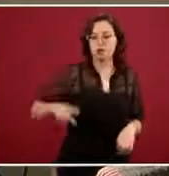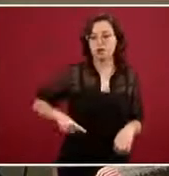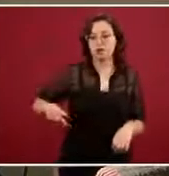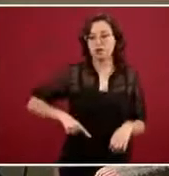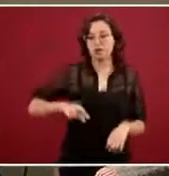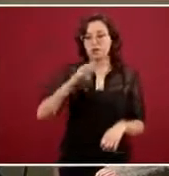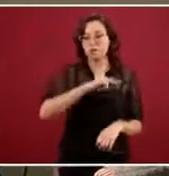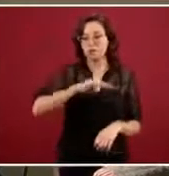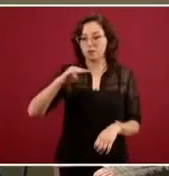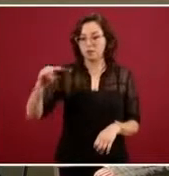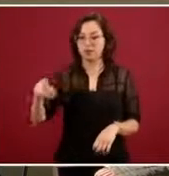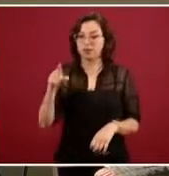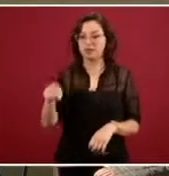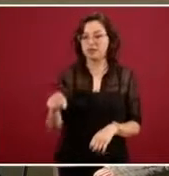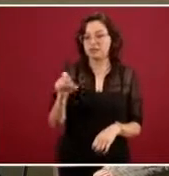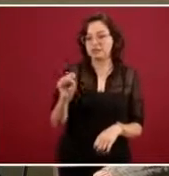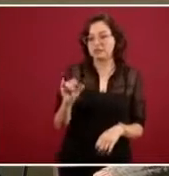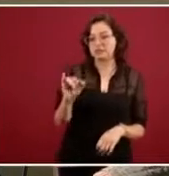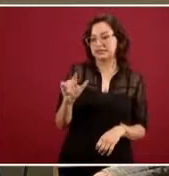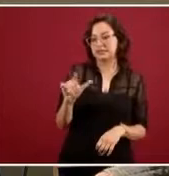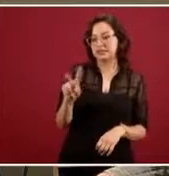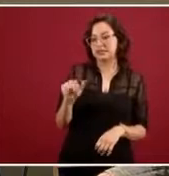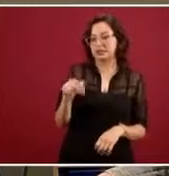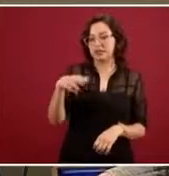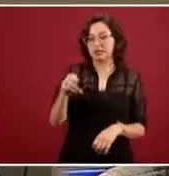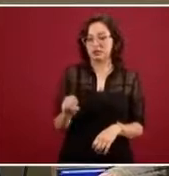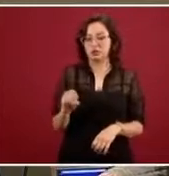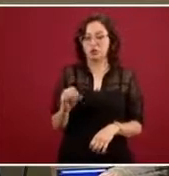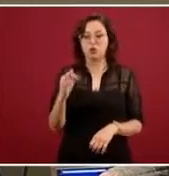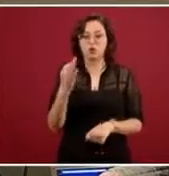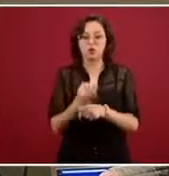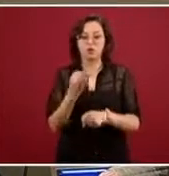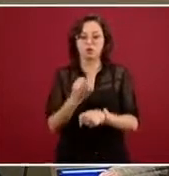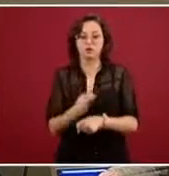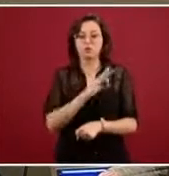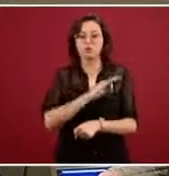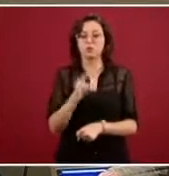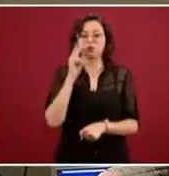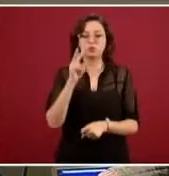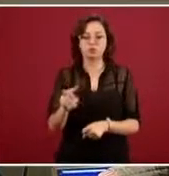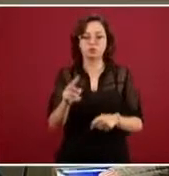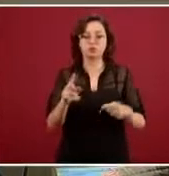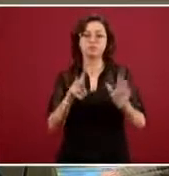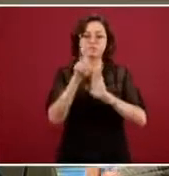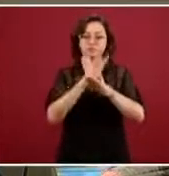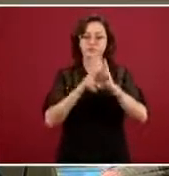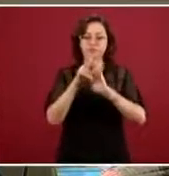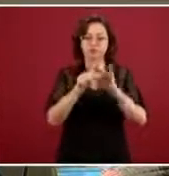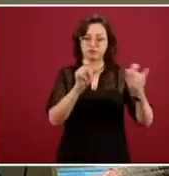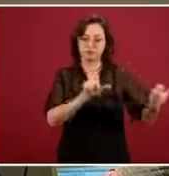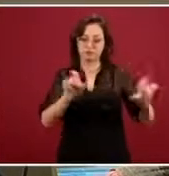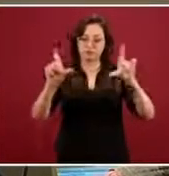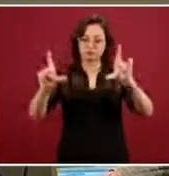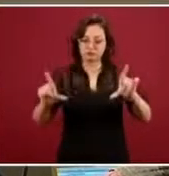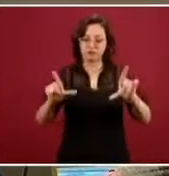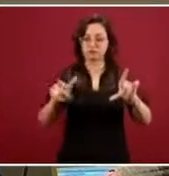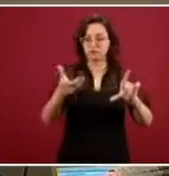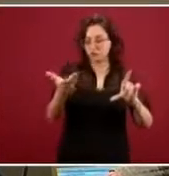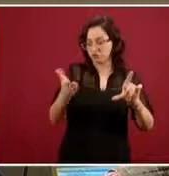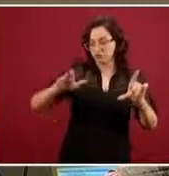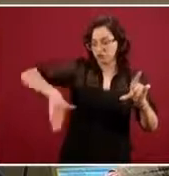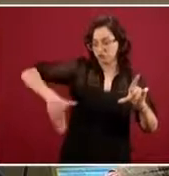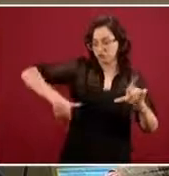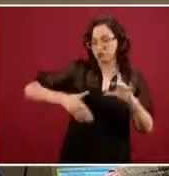el gobernador Silvano Aureoles. Y me informa que tenemos accesible un video que aclara parte de los elementos que usted